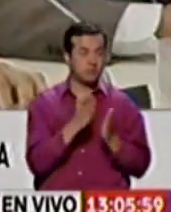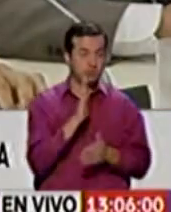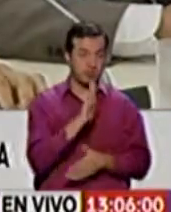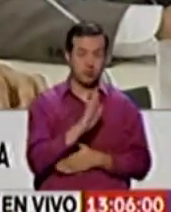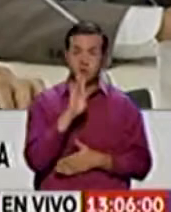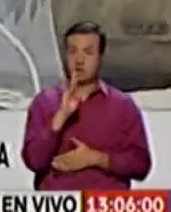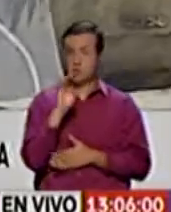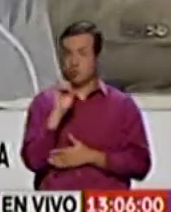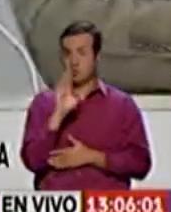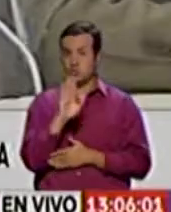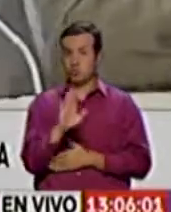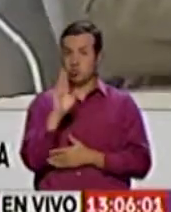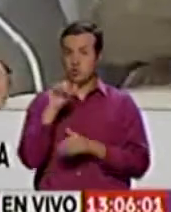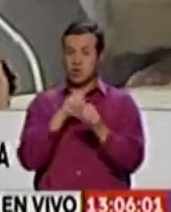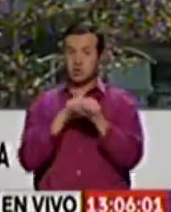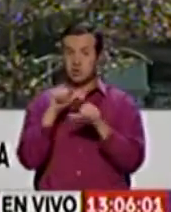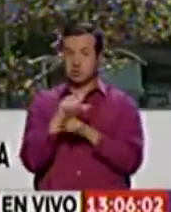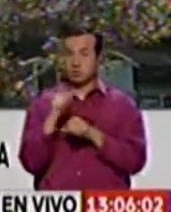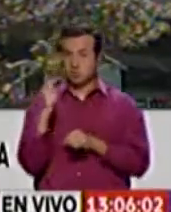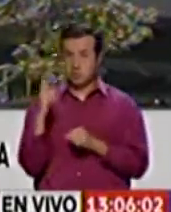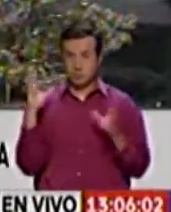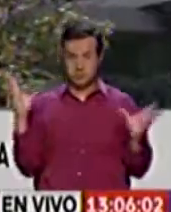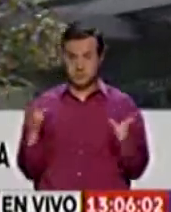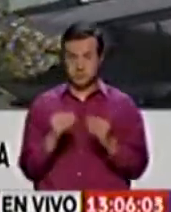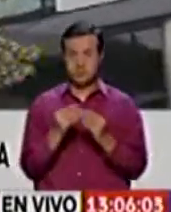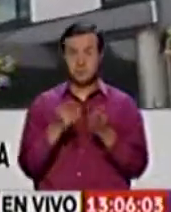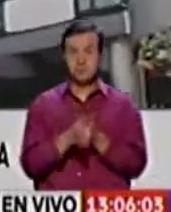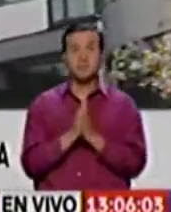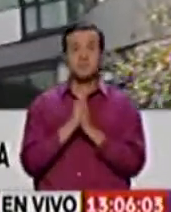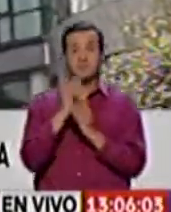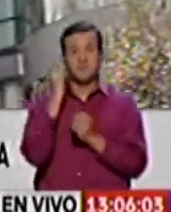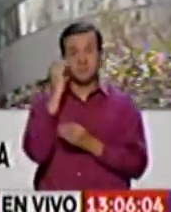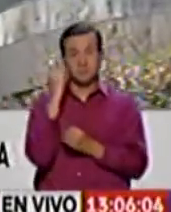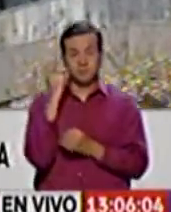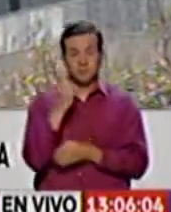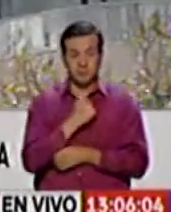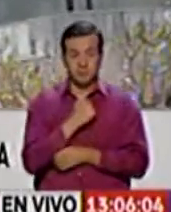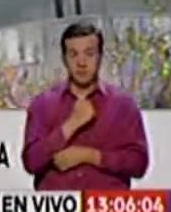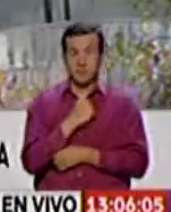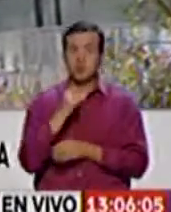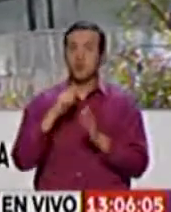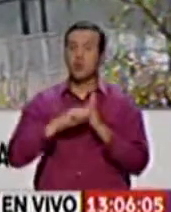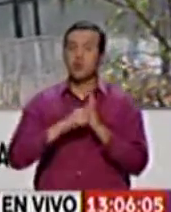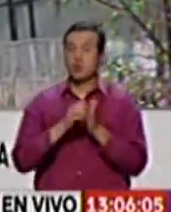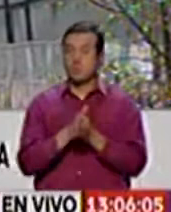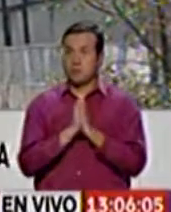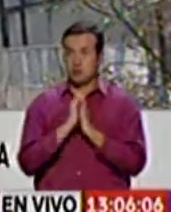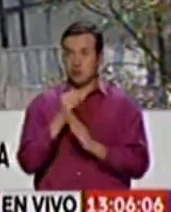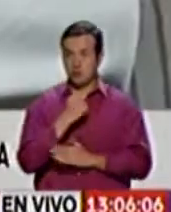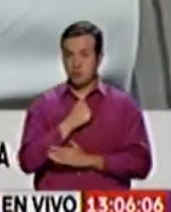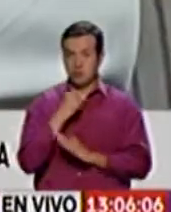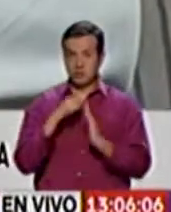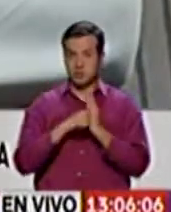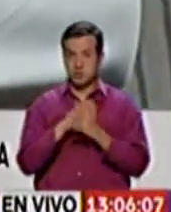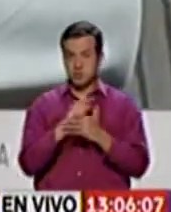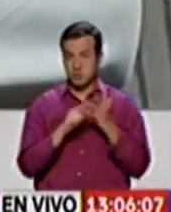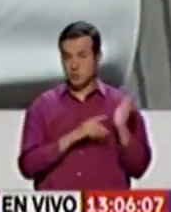su esposo y de sus dos asesores. Además, pidió sus declaraciones patrimoniales a la Contraloría General del Estado.